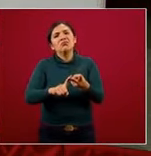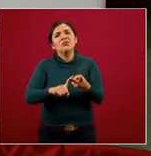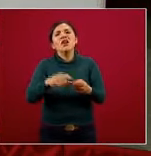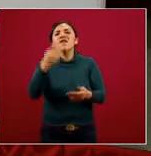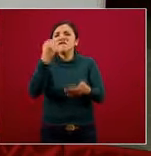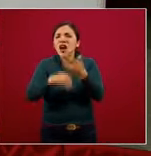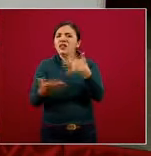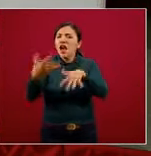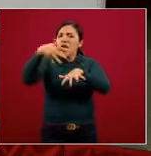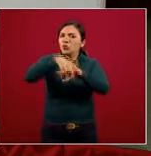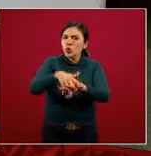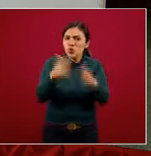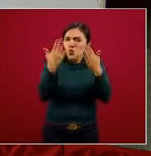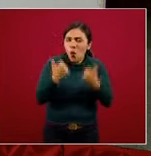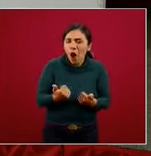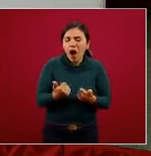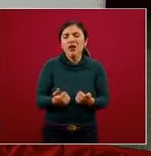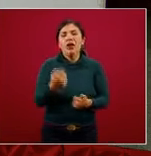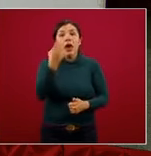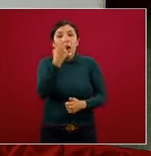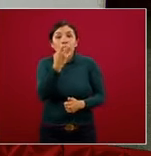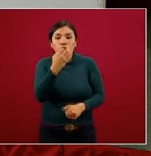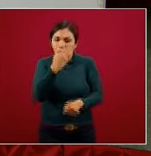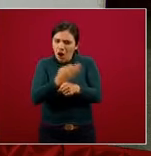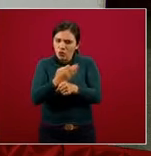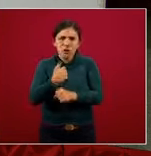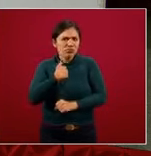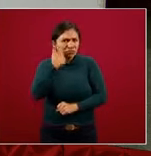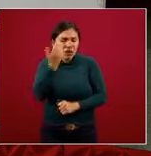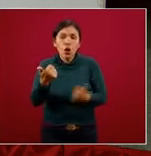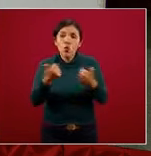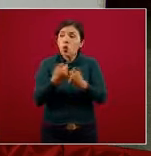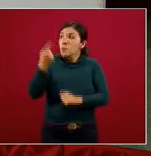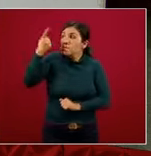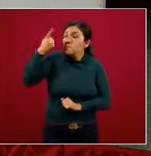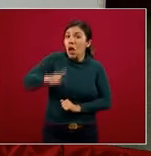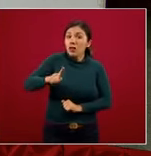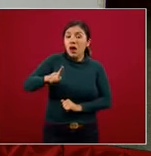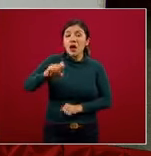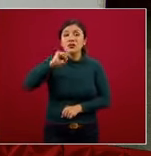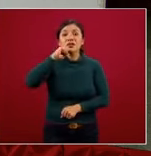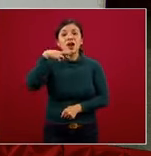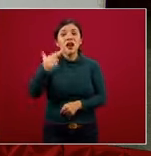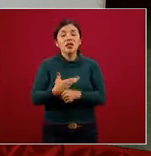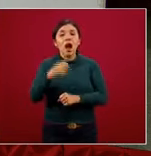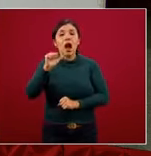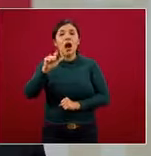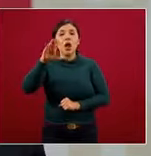de inclusión y que eso es algo que estamos empeñados con las instrucciones del